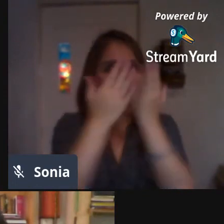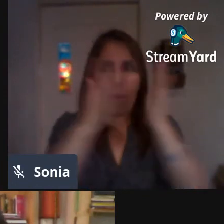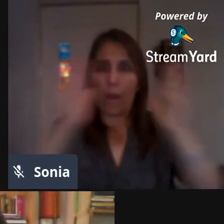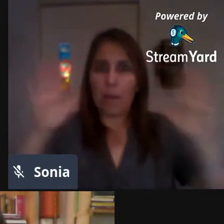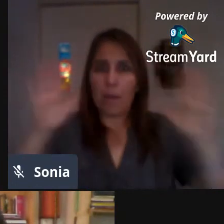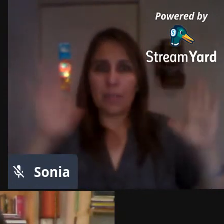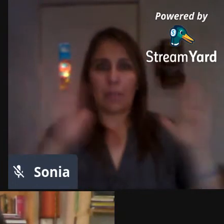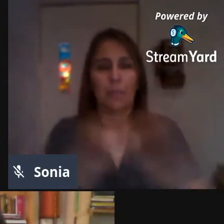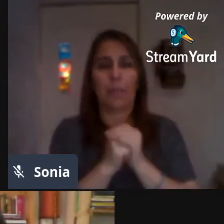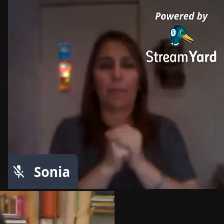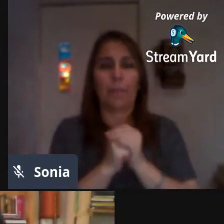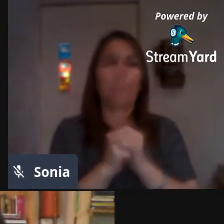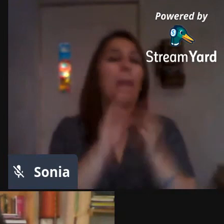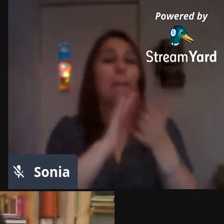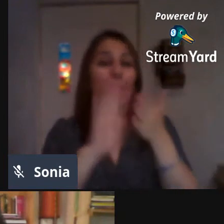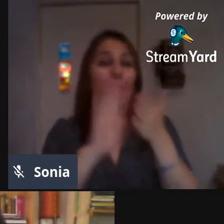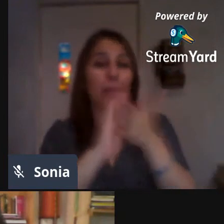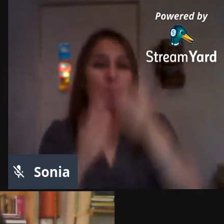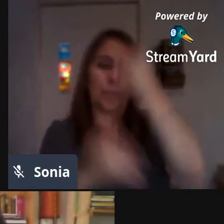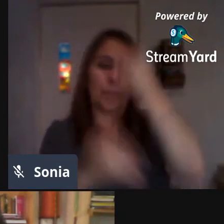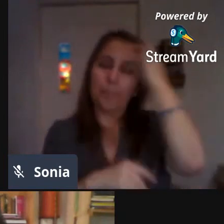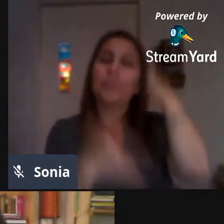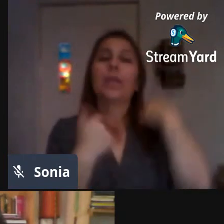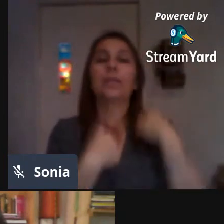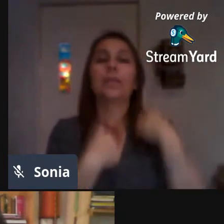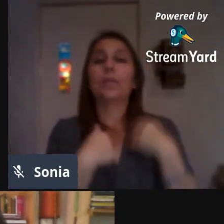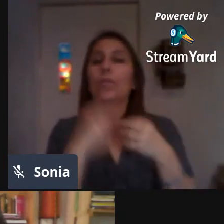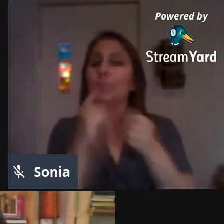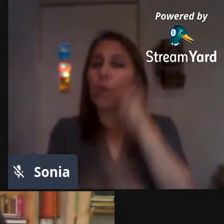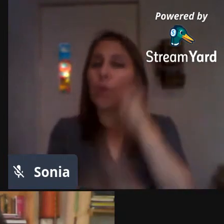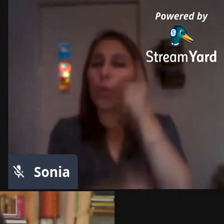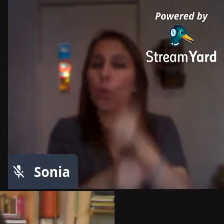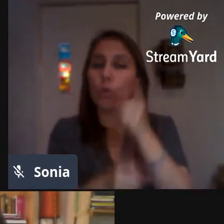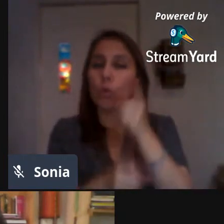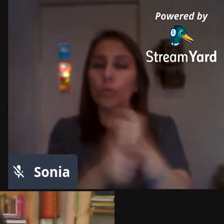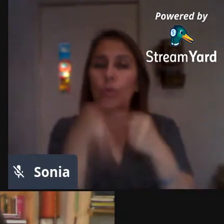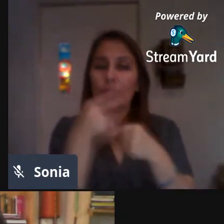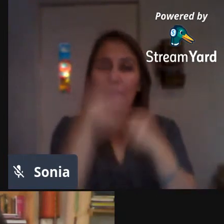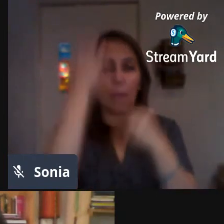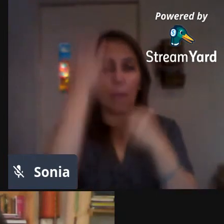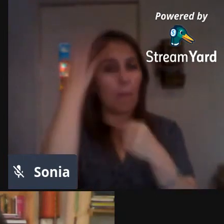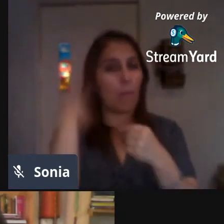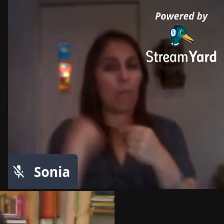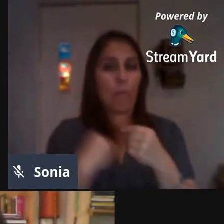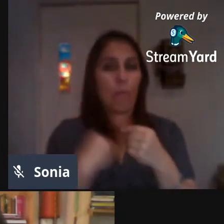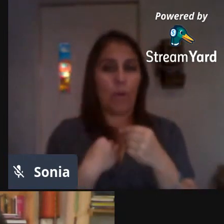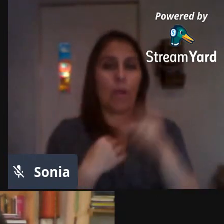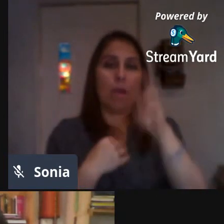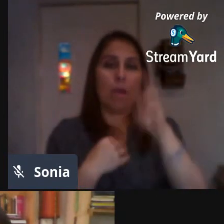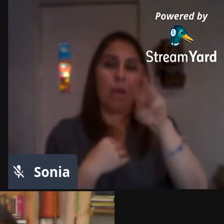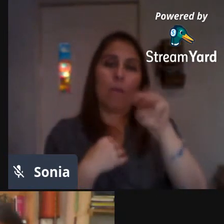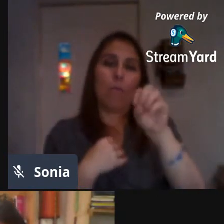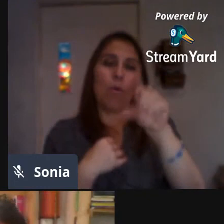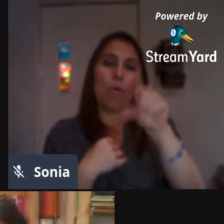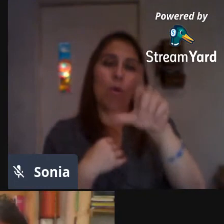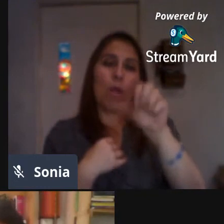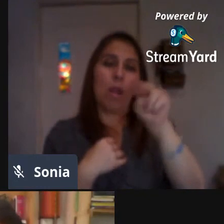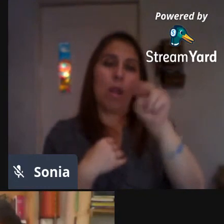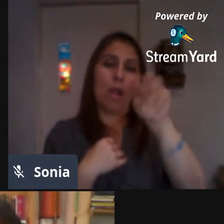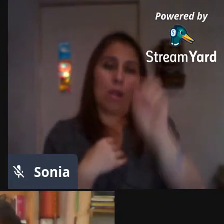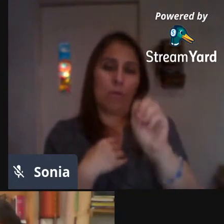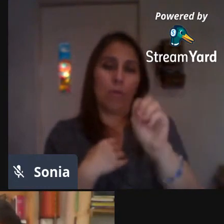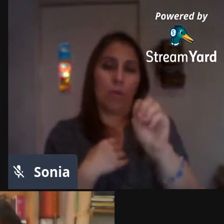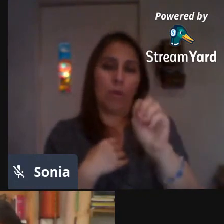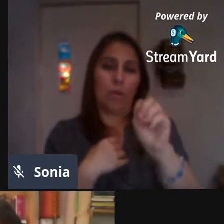interrumpo para decir que justamente mola no a mí también me sirvió mucho en mi proceso escritural porque aunque es una historia y una crónica con otro